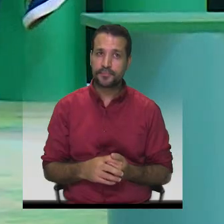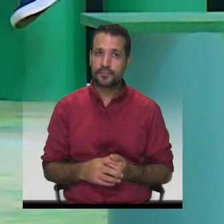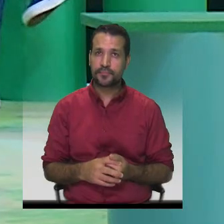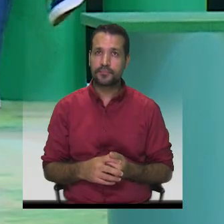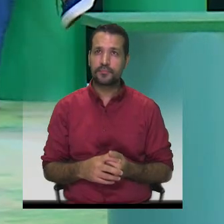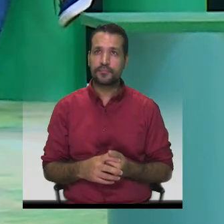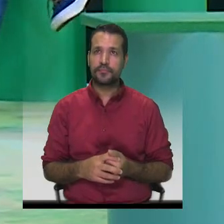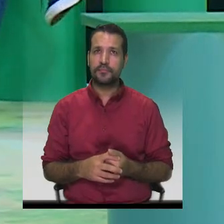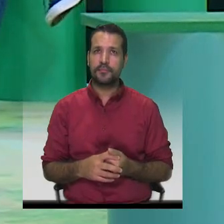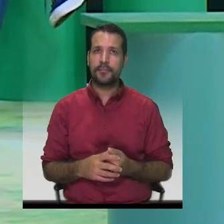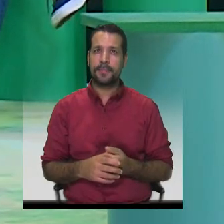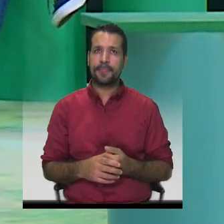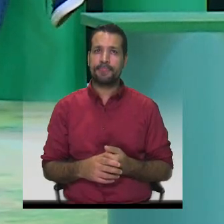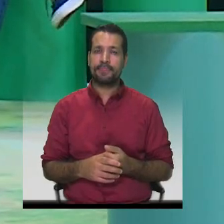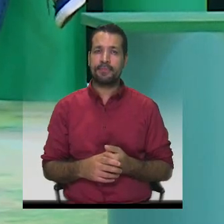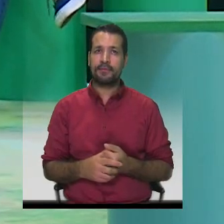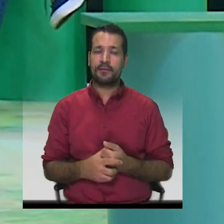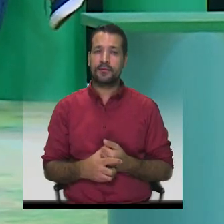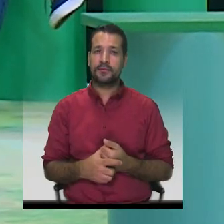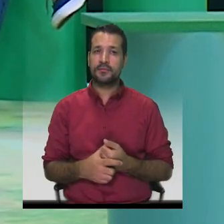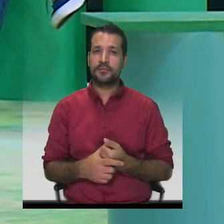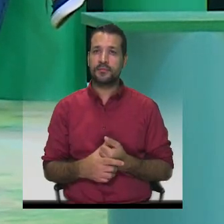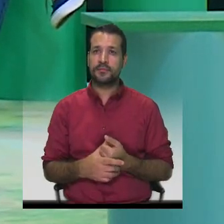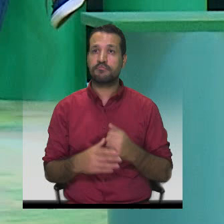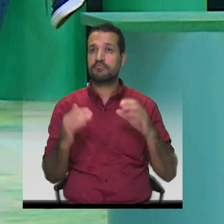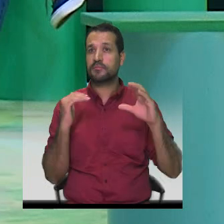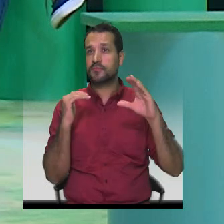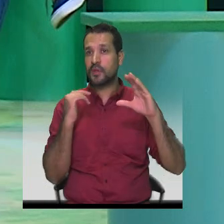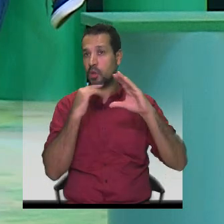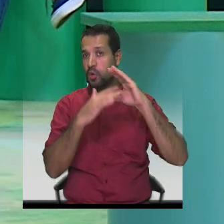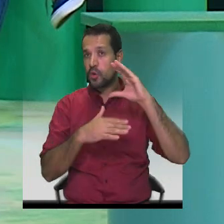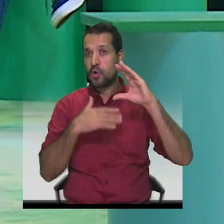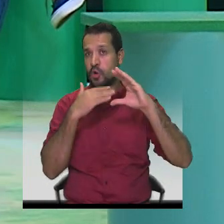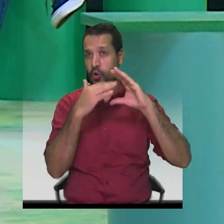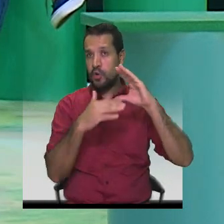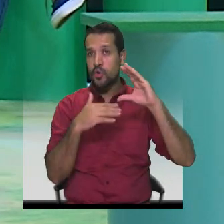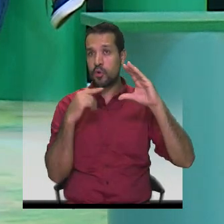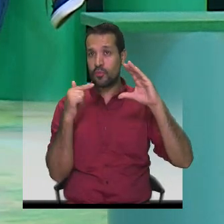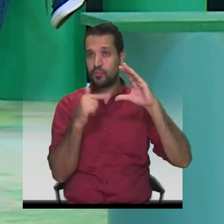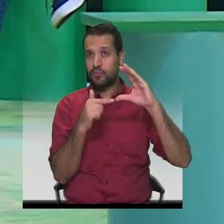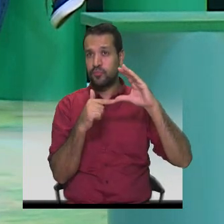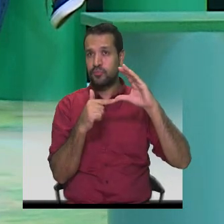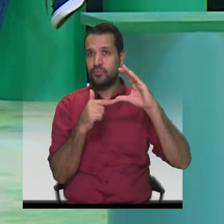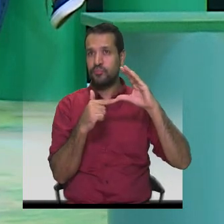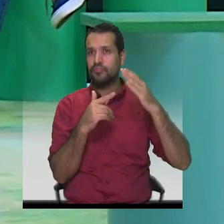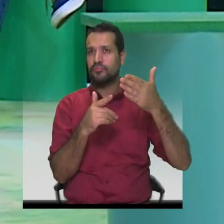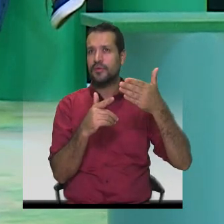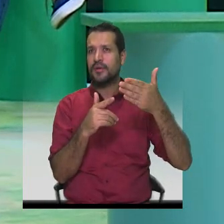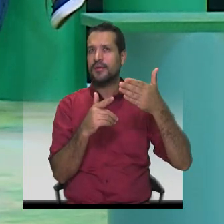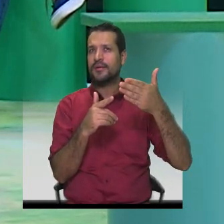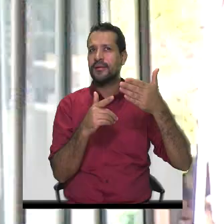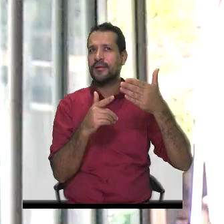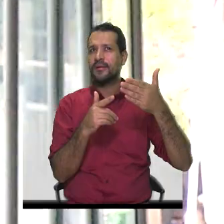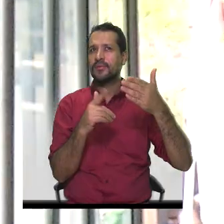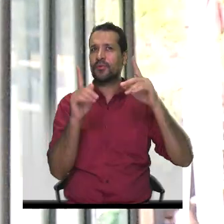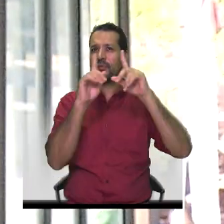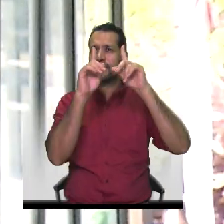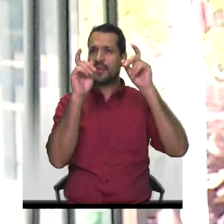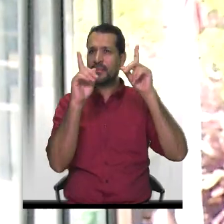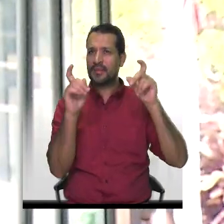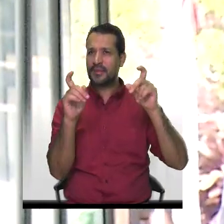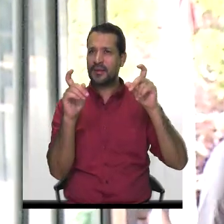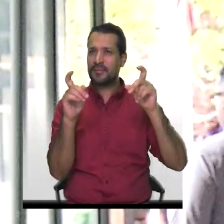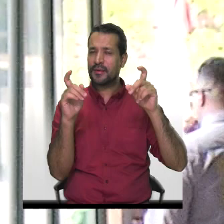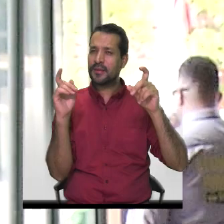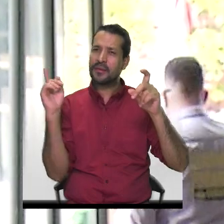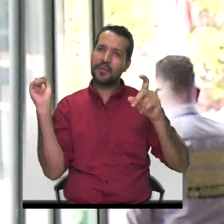Yo diría que lo ecosistémico es pues simplemente, y eso es un paradigma que viene ya varios años hablándose, pero